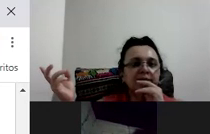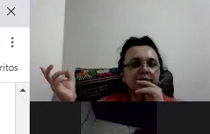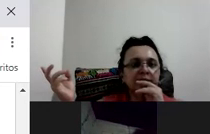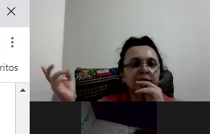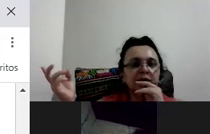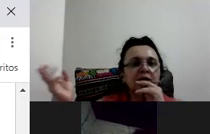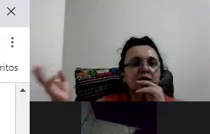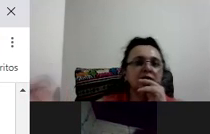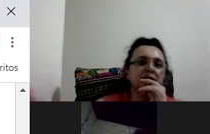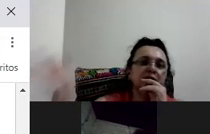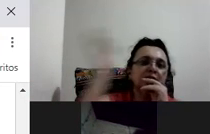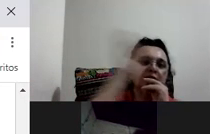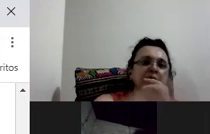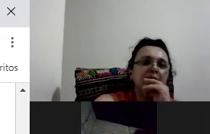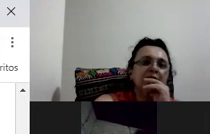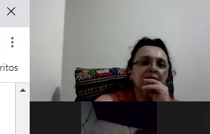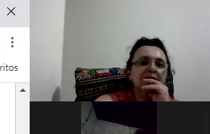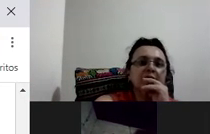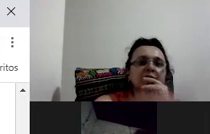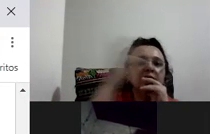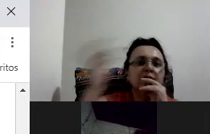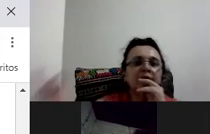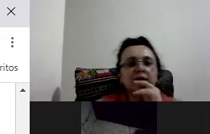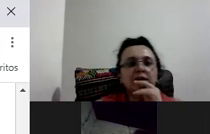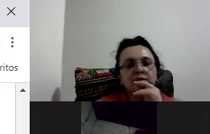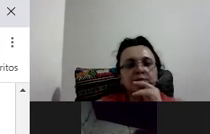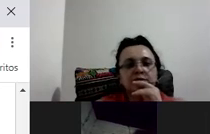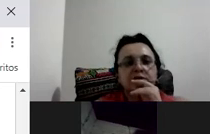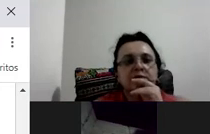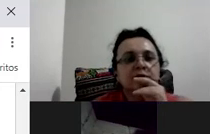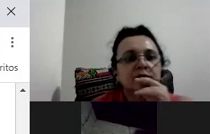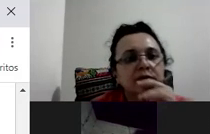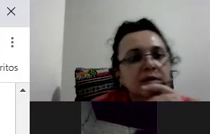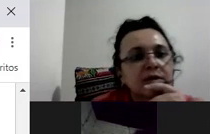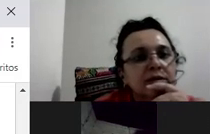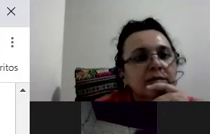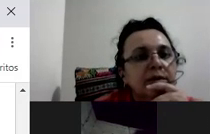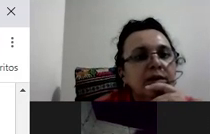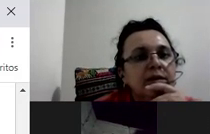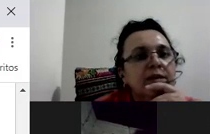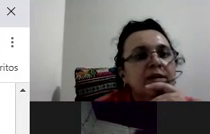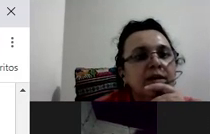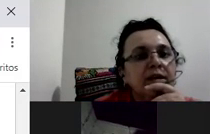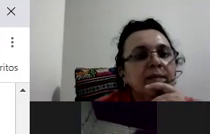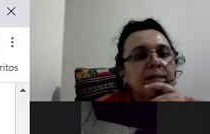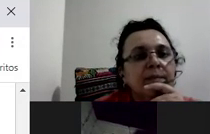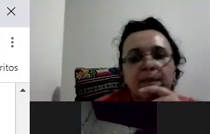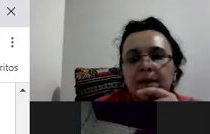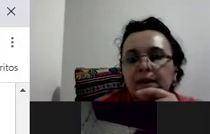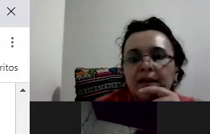negativo. ¿Okay? Uh-huh. O si estoy diciendo algo negativo, tengo que poner algo positivo. Algo positivo.